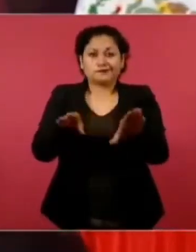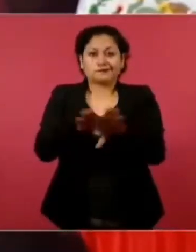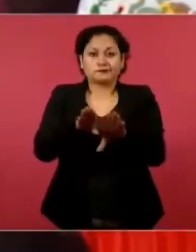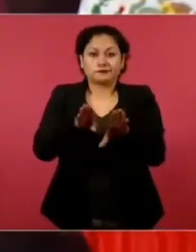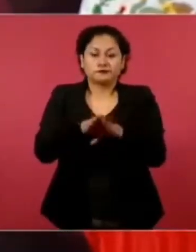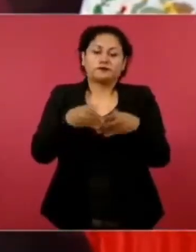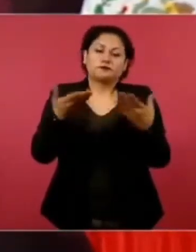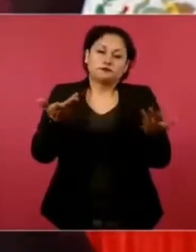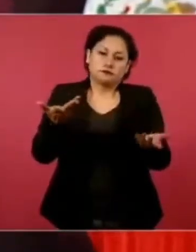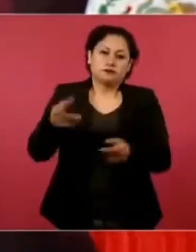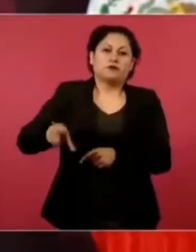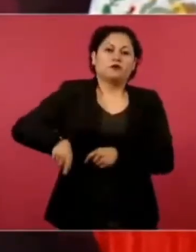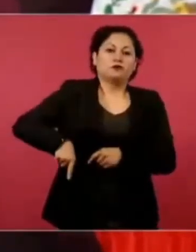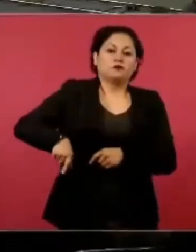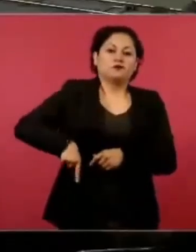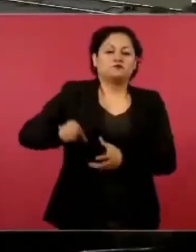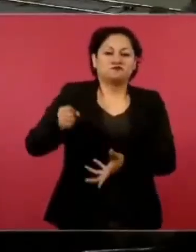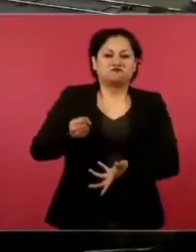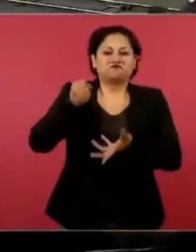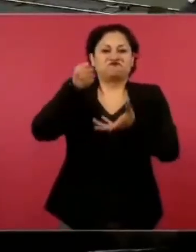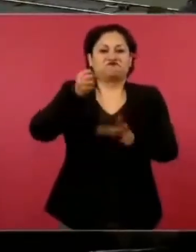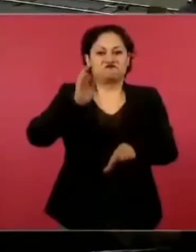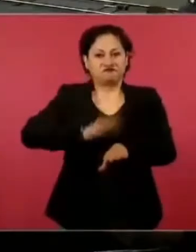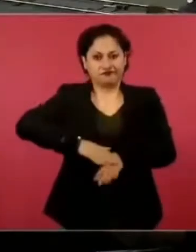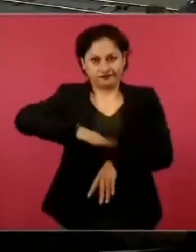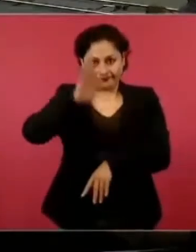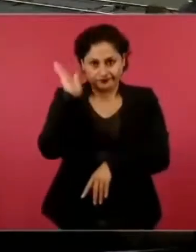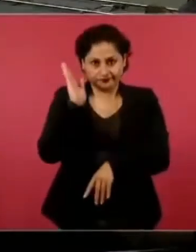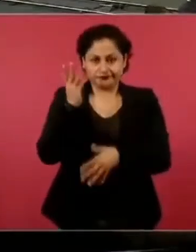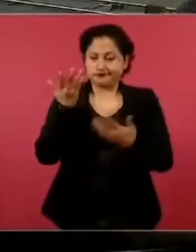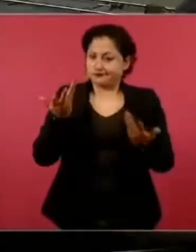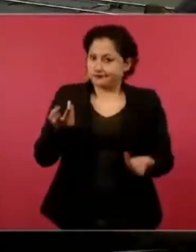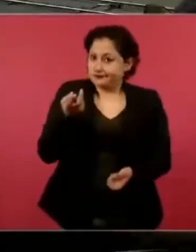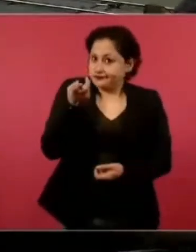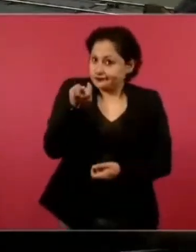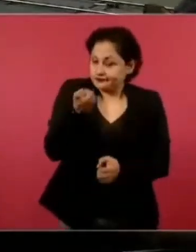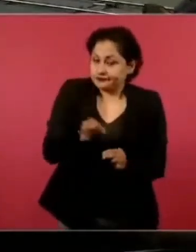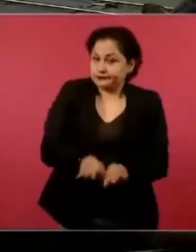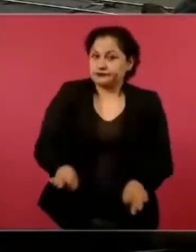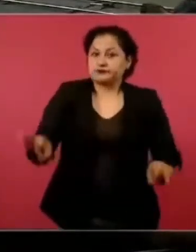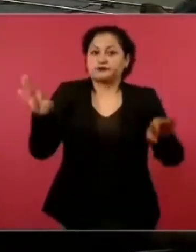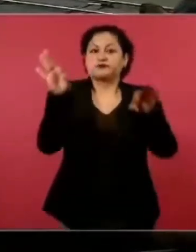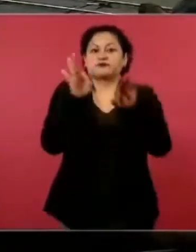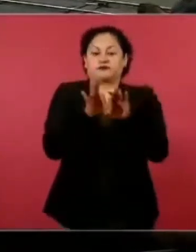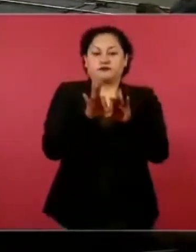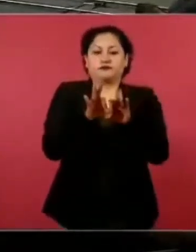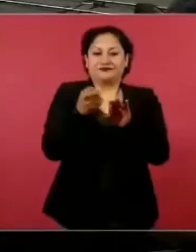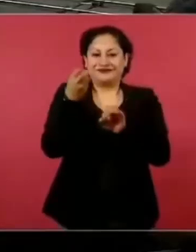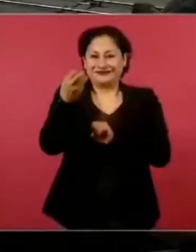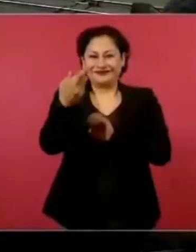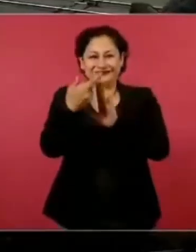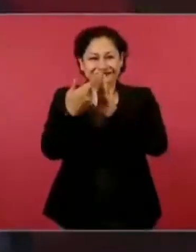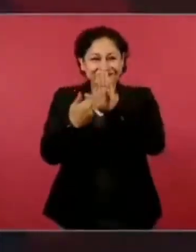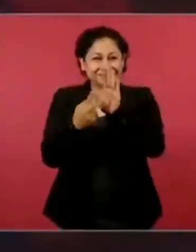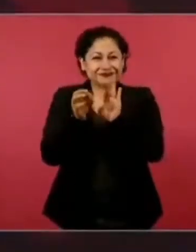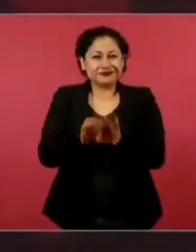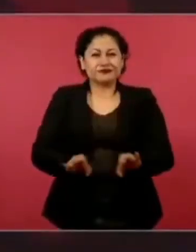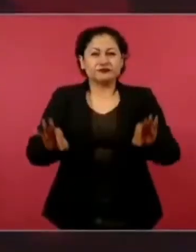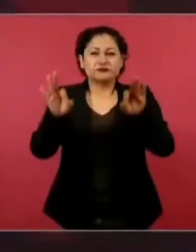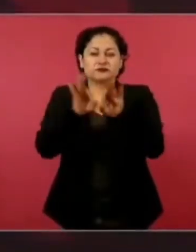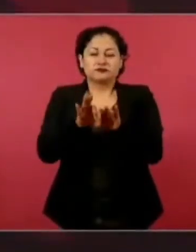Esa es la clave. Los tecnócratas ya no